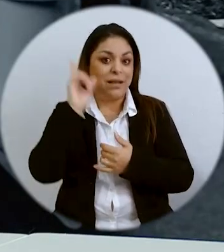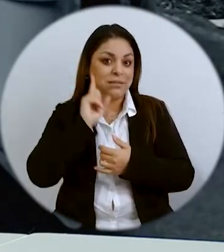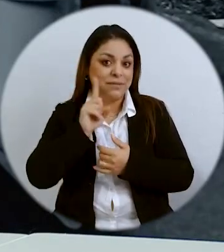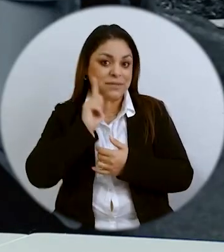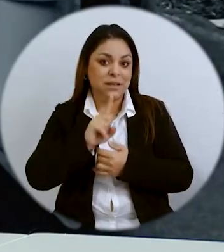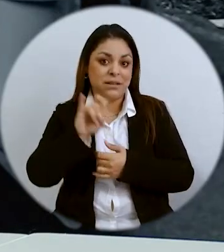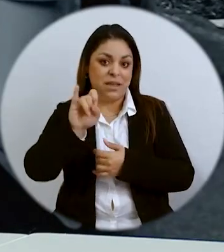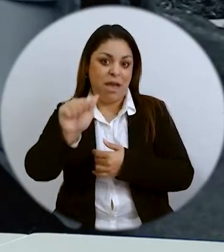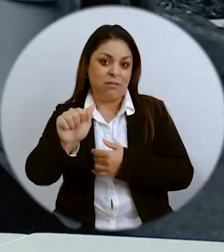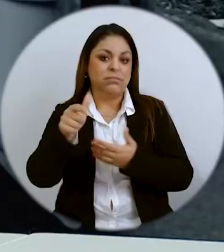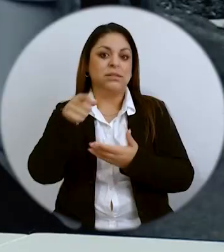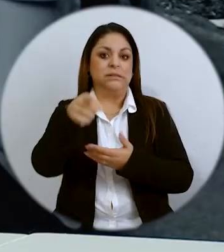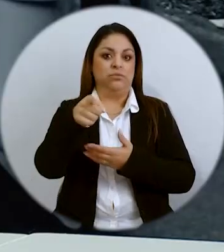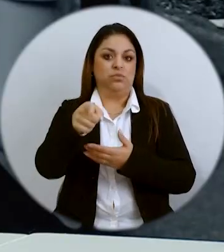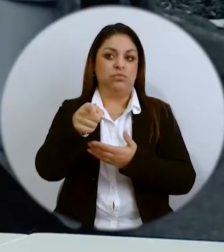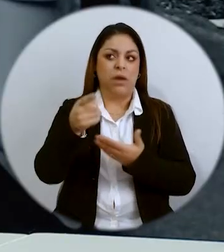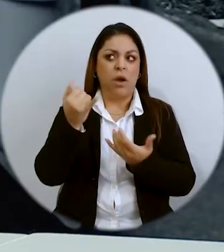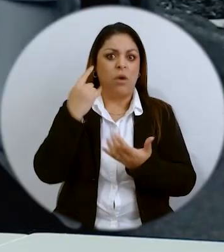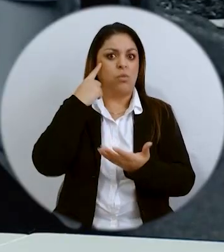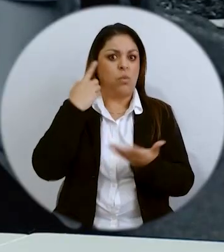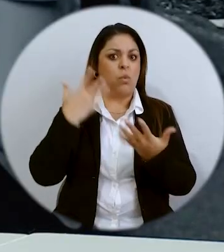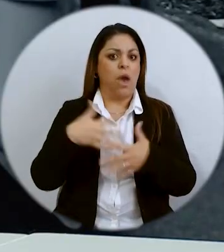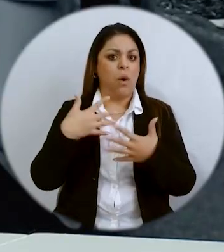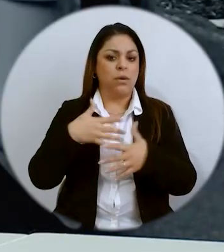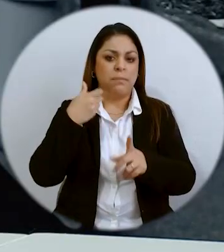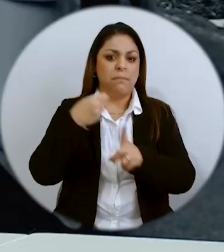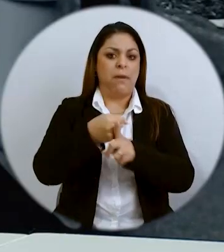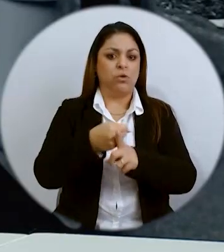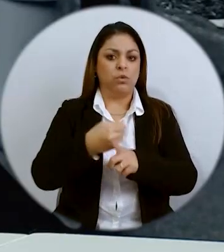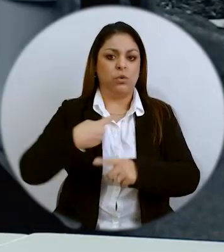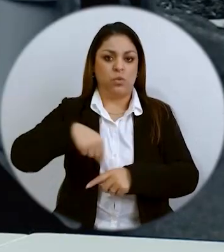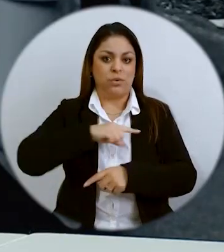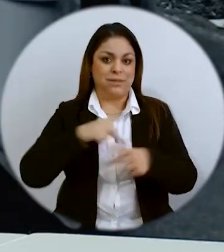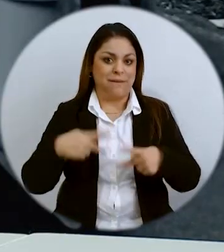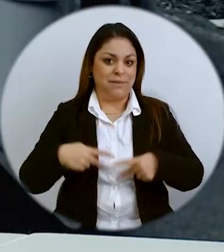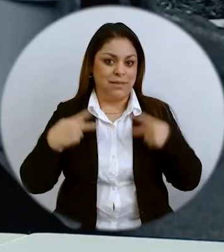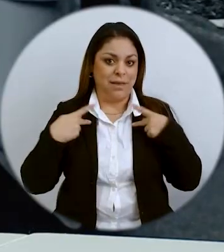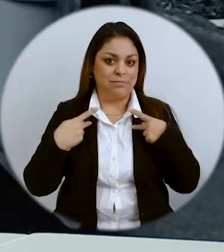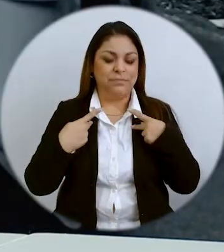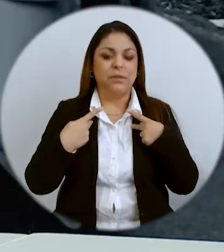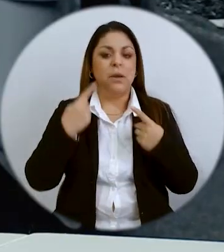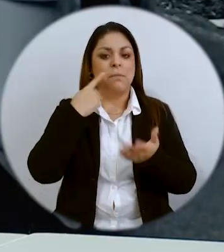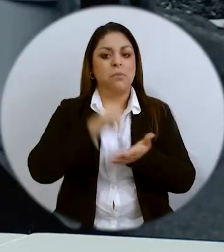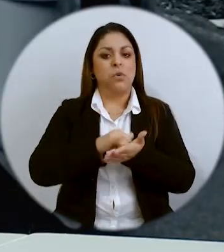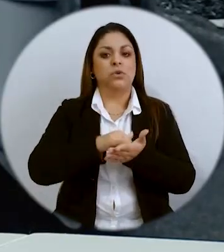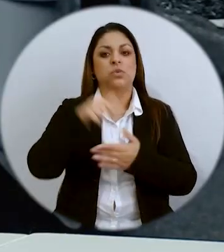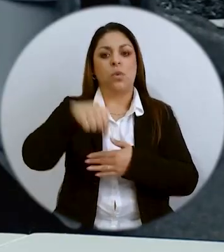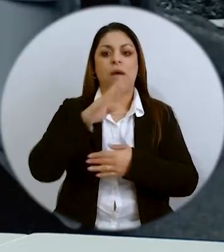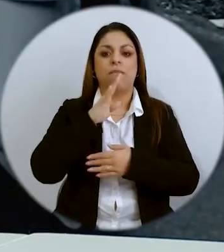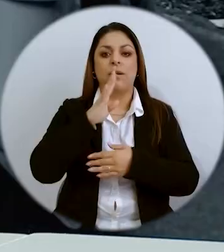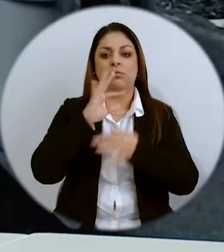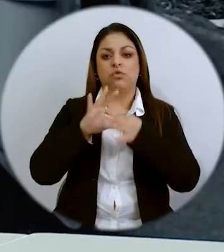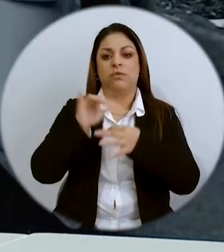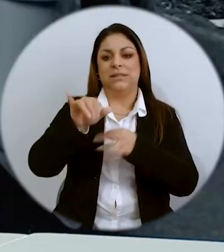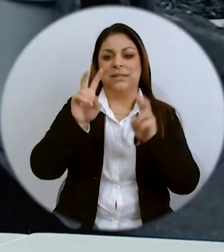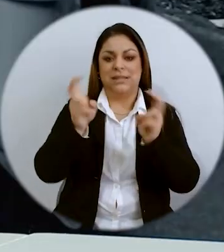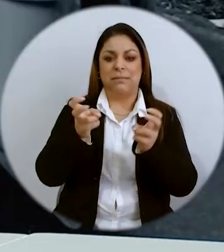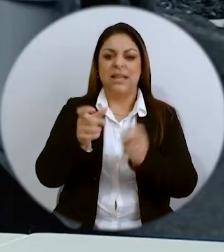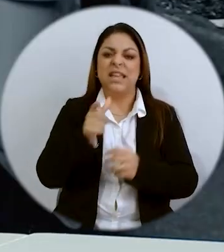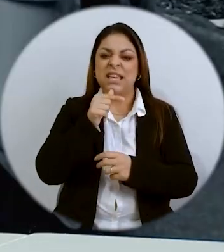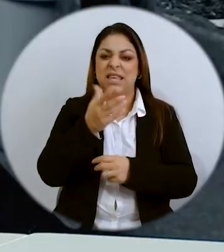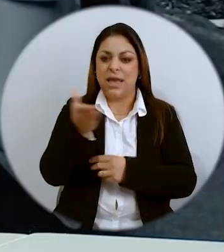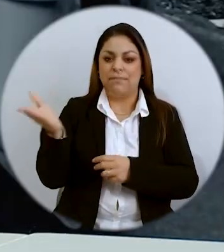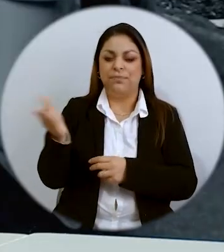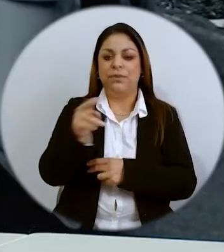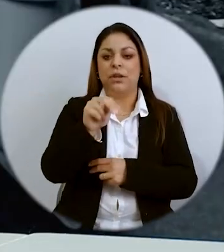pues nos ha puesto a reflexionar un poco sobre el impacto que esto puede tener en nuestras vidas. Por eso hoy vamos a conversar sobre este tema